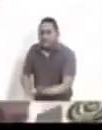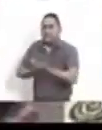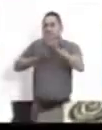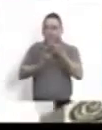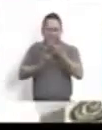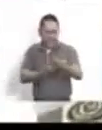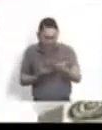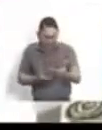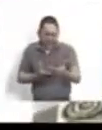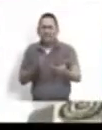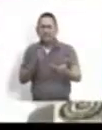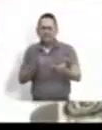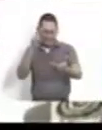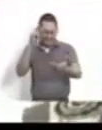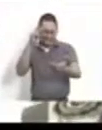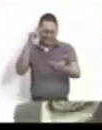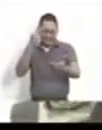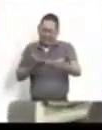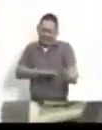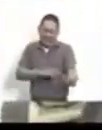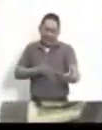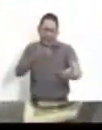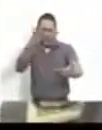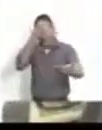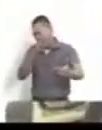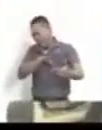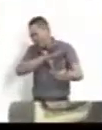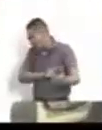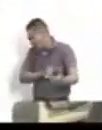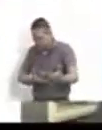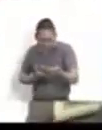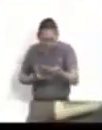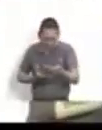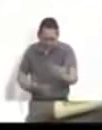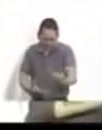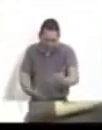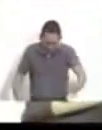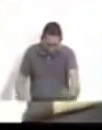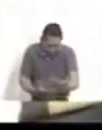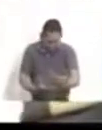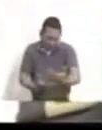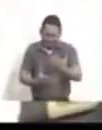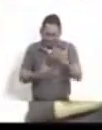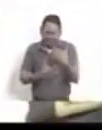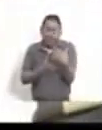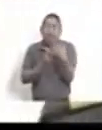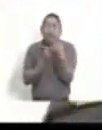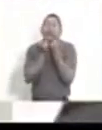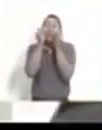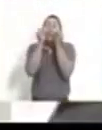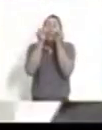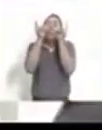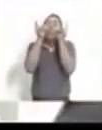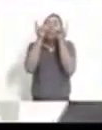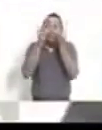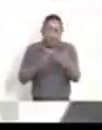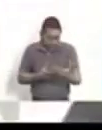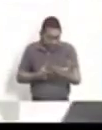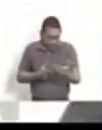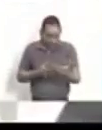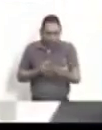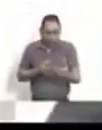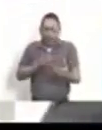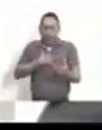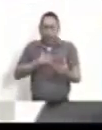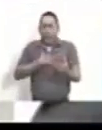desgraciadamente pues pensé que estaba muerto. Pero cuando lo puse en mis brazos, el niño abrió los ojos y